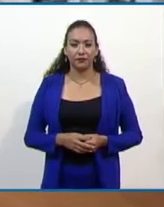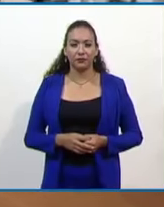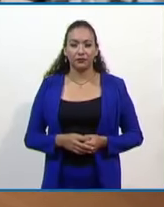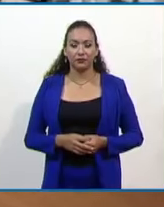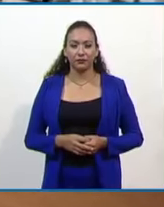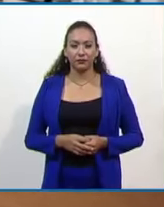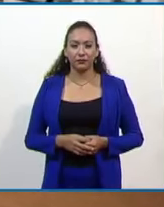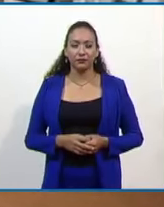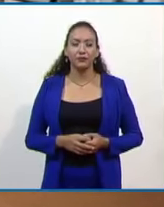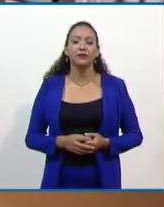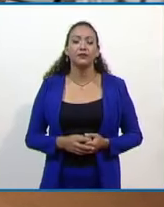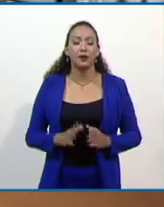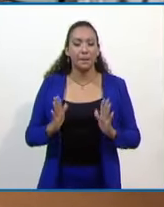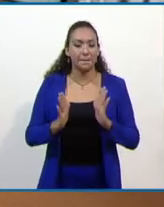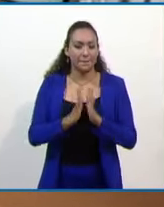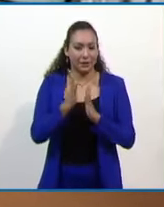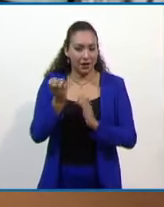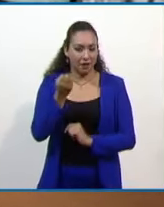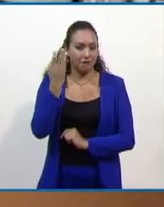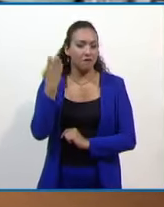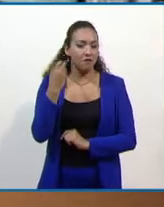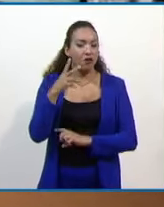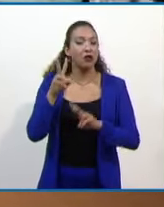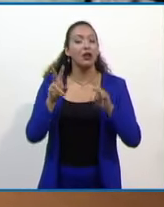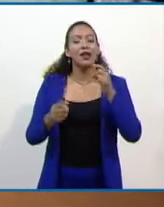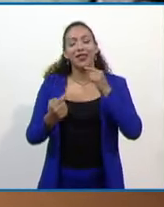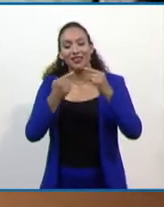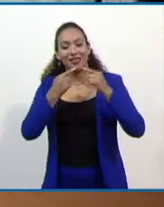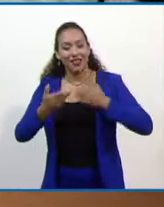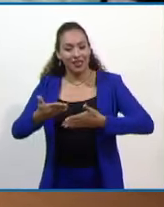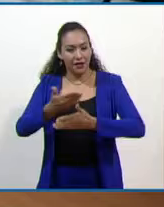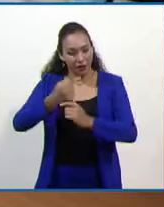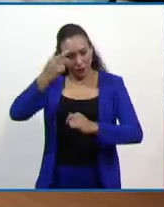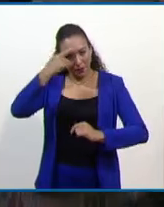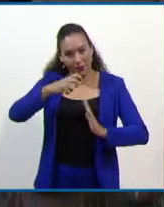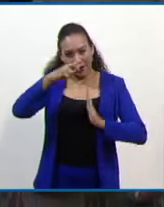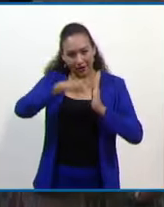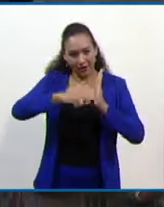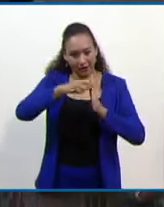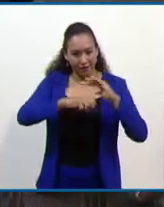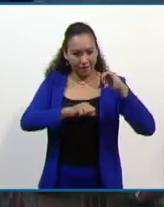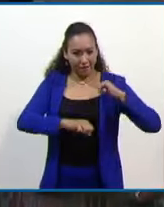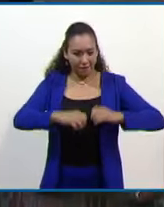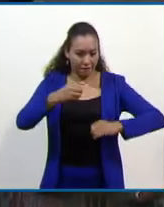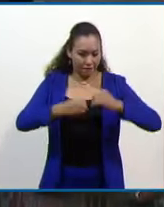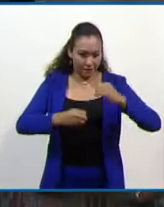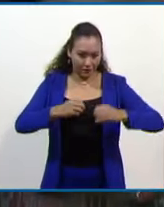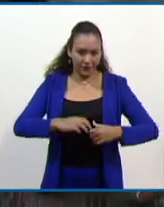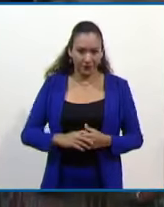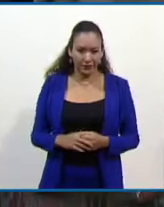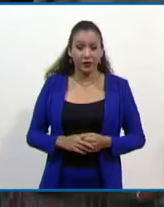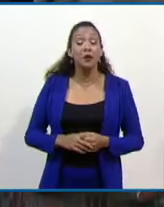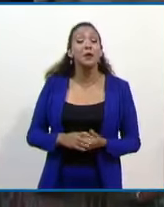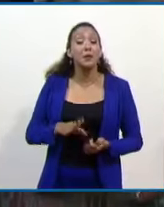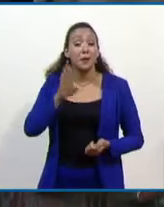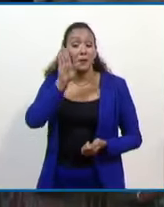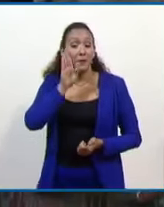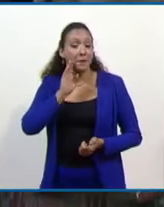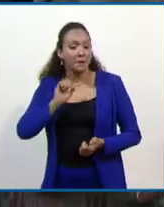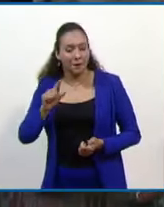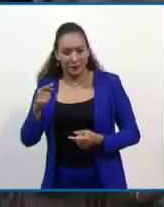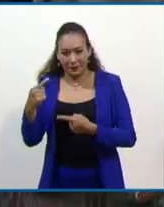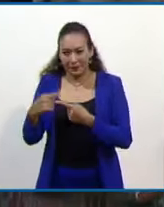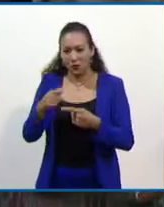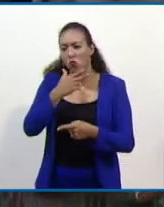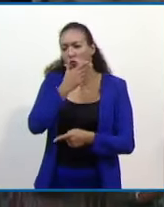Al participar en el 7º Foro de los Diálogos Nacionales de la Reforma Constitucional al Poder Judicial, ministras y ministros externaron sus